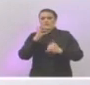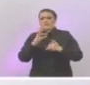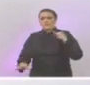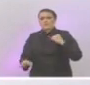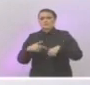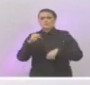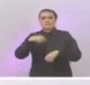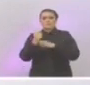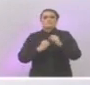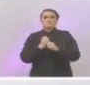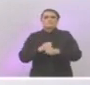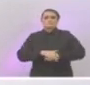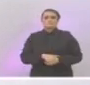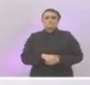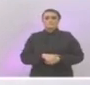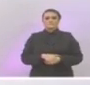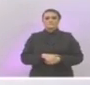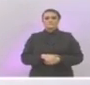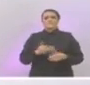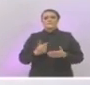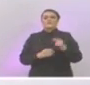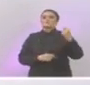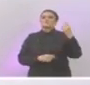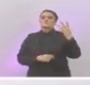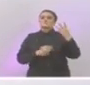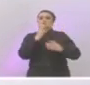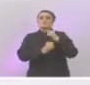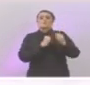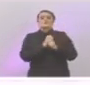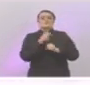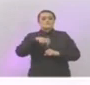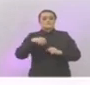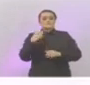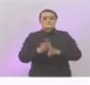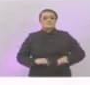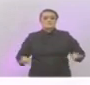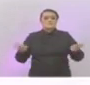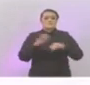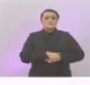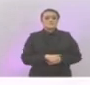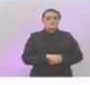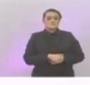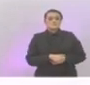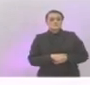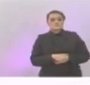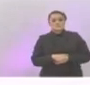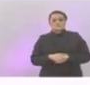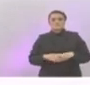finales de este año. Estos 4 años han sido importantes.